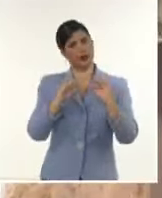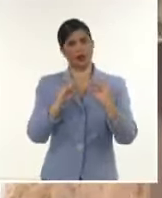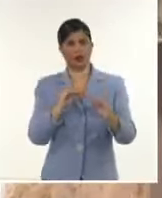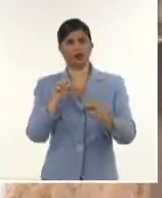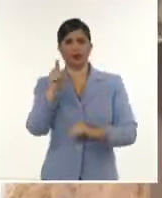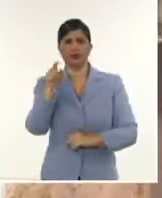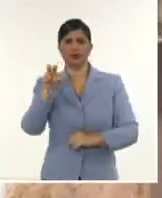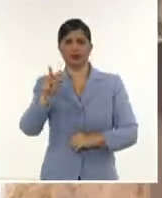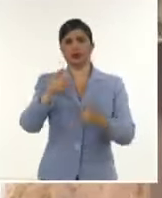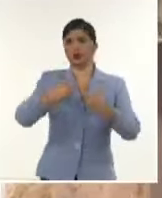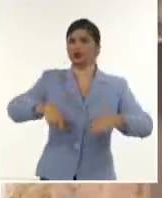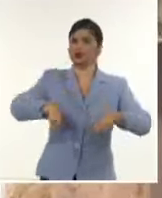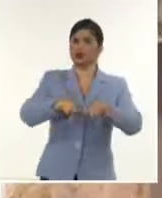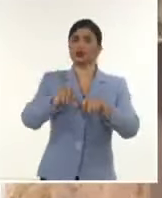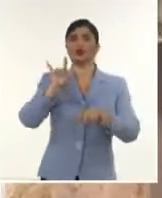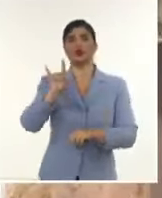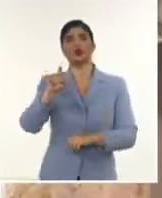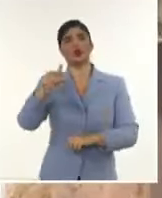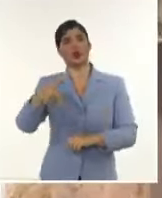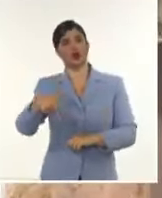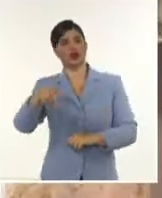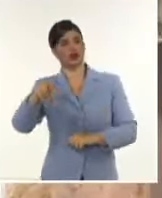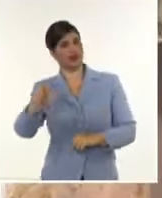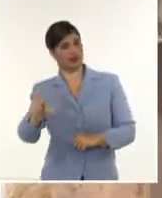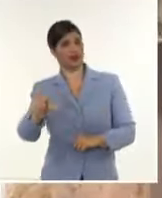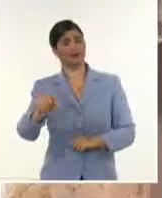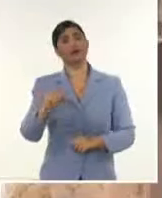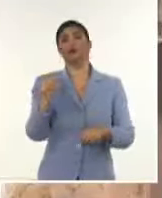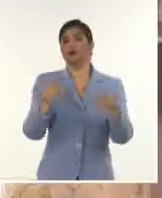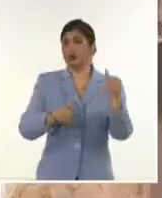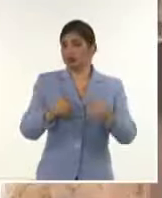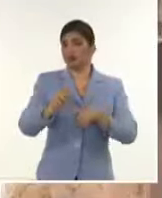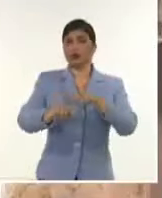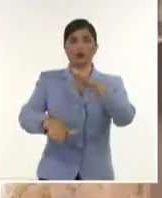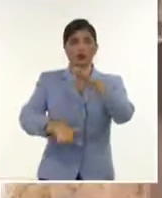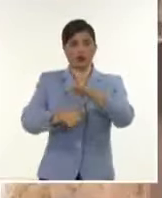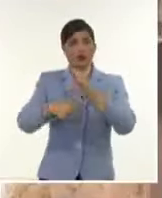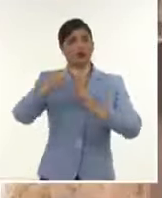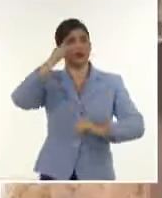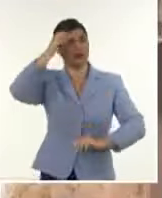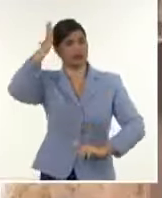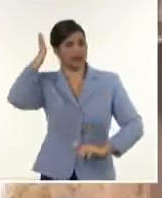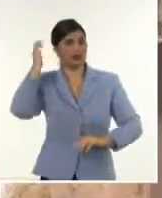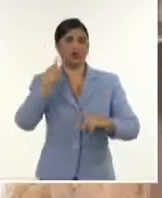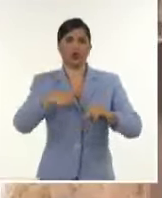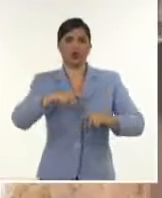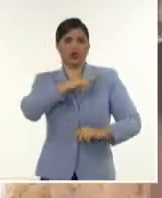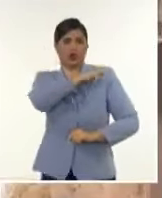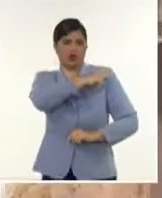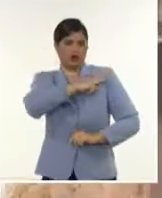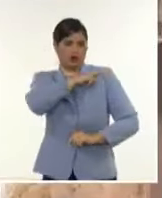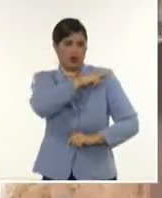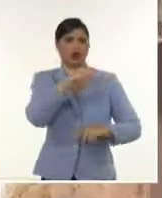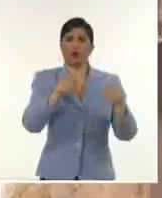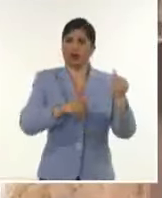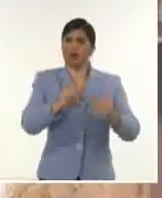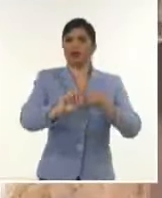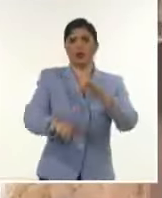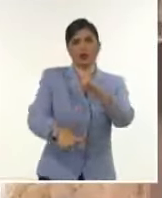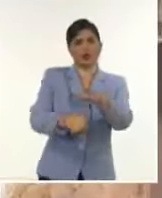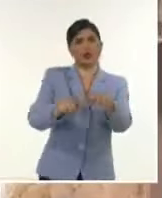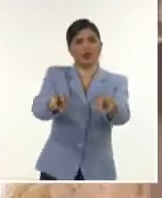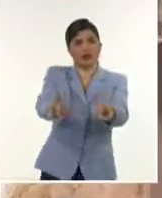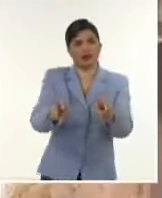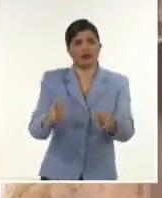plenario esta mañana también con la presencia del presidente cubano, otros miembros del Buró Político, estuvo el presidente de la Asamblea Nacional del Poder Popular, el primer ministro,